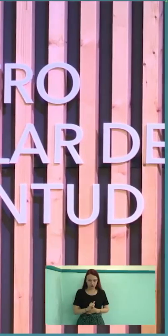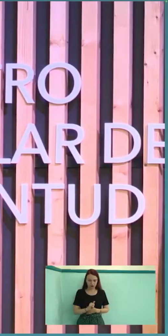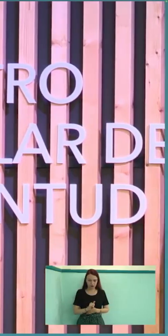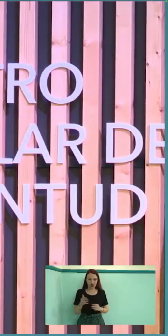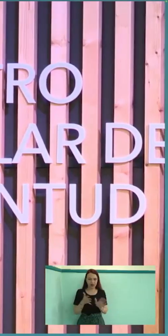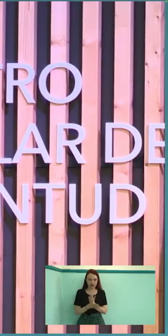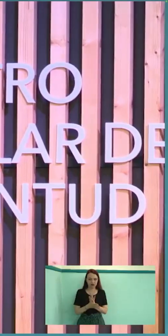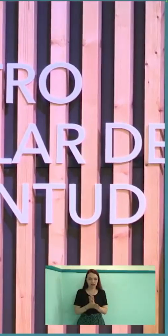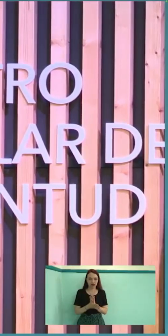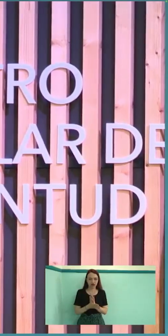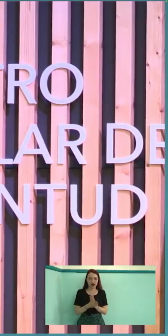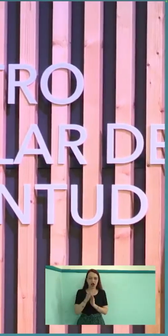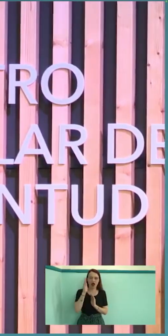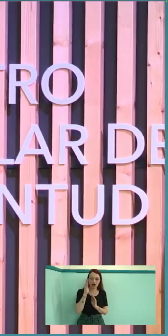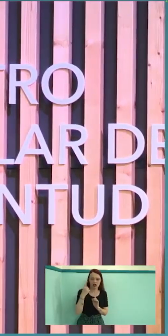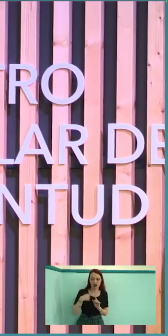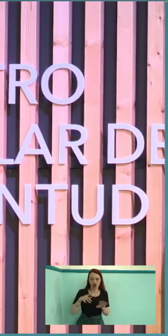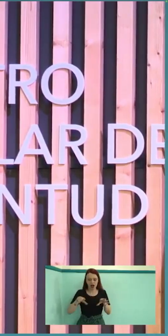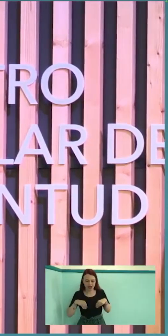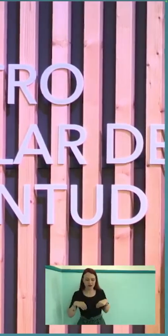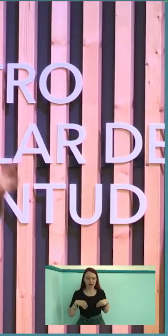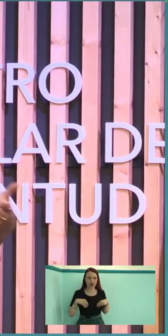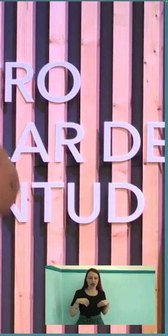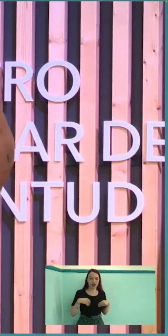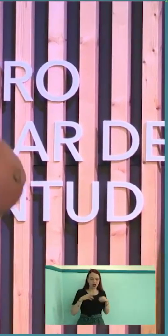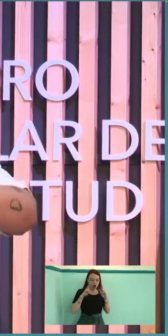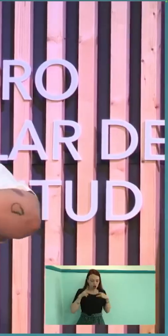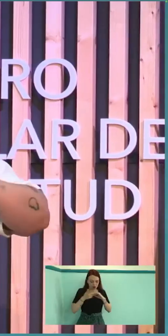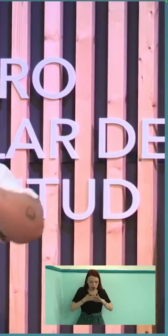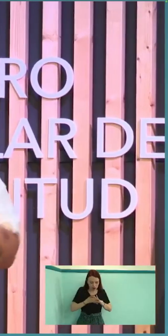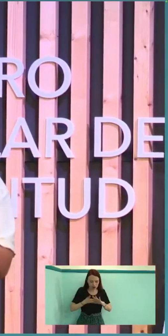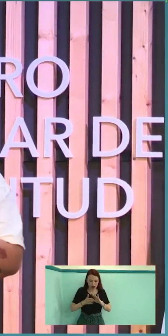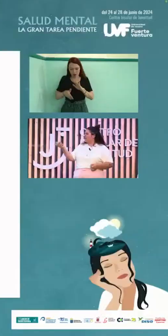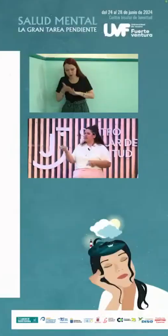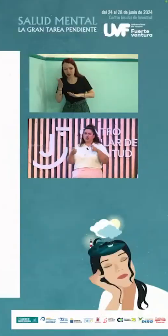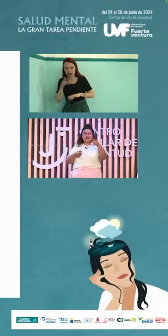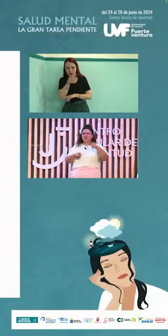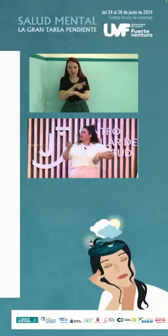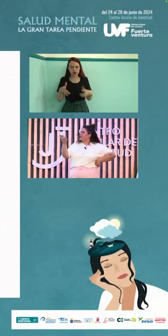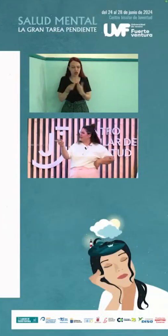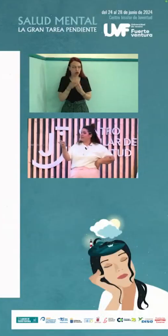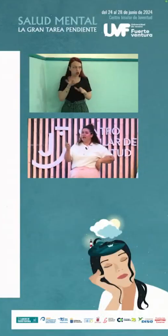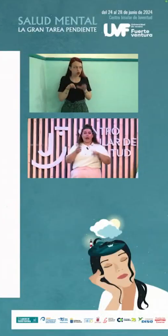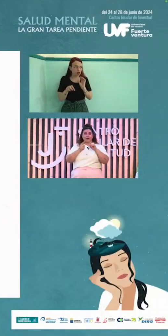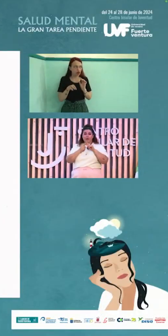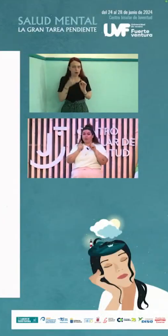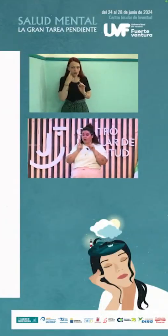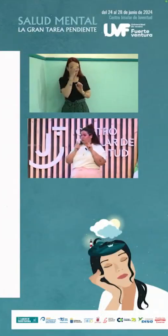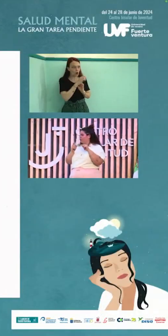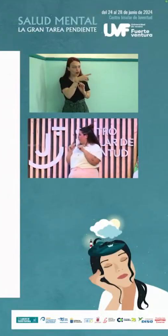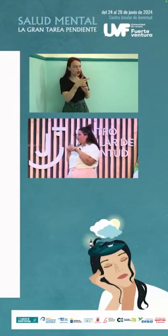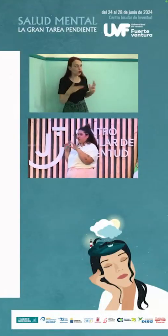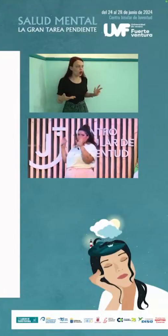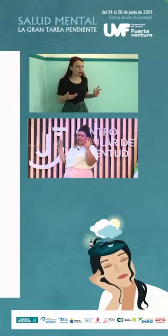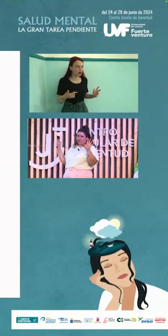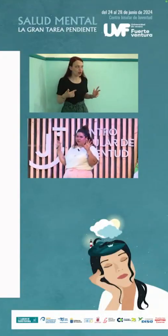condicionamiento obsérvalo Hazte preguntas charla contigo con tu gente salid de aquí iros a tomar un cafelito has visto esto que ha dicho Y tú qué opinas hace poco os cuento